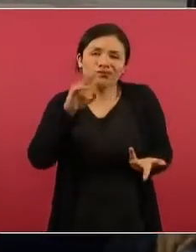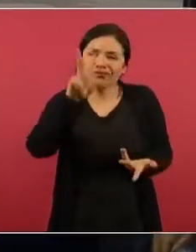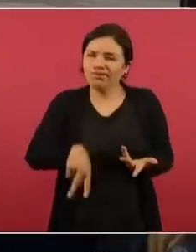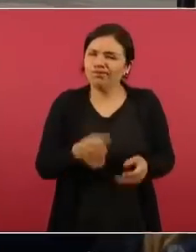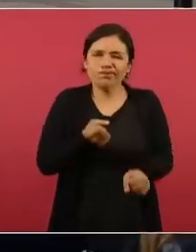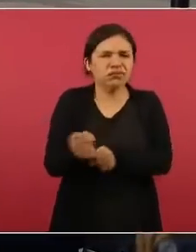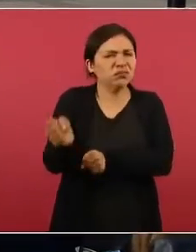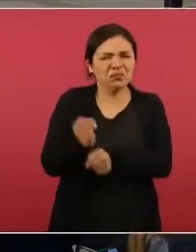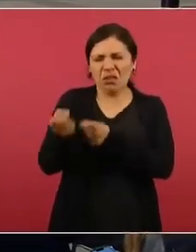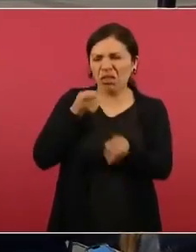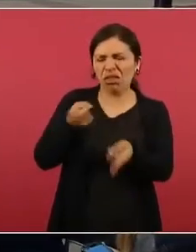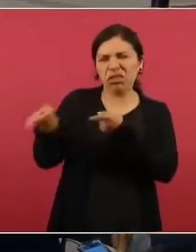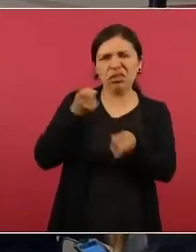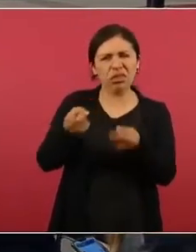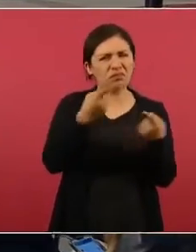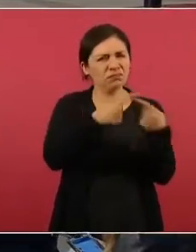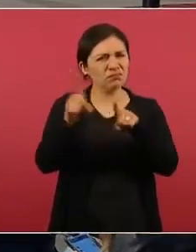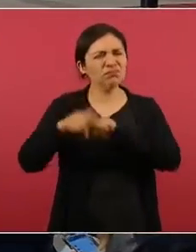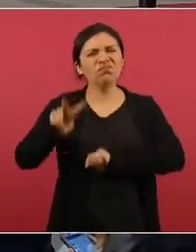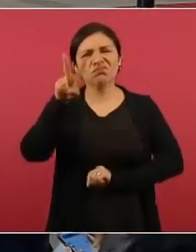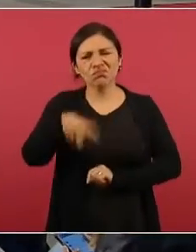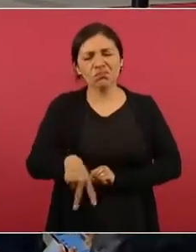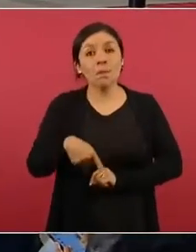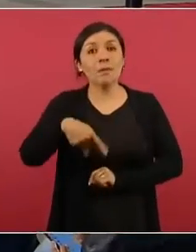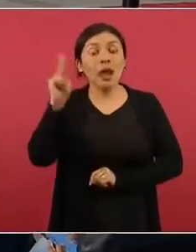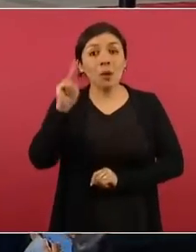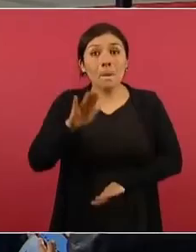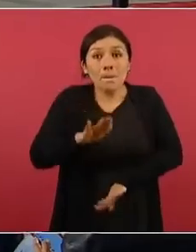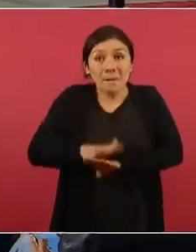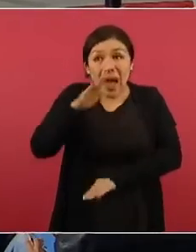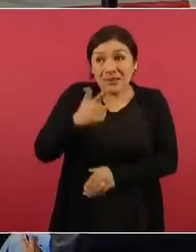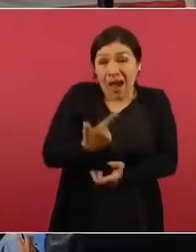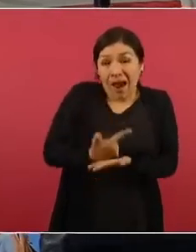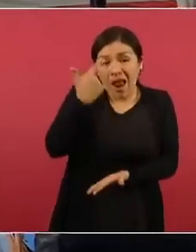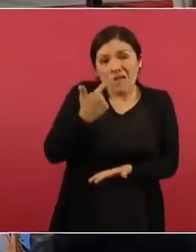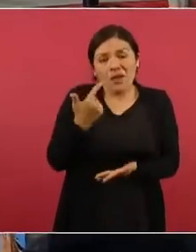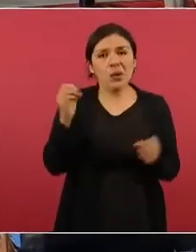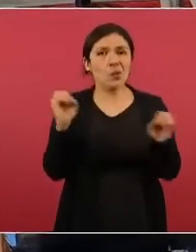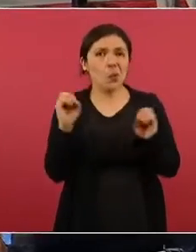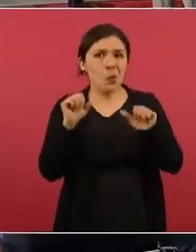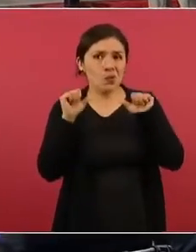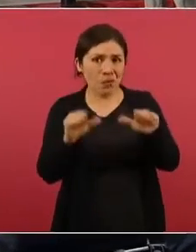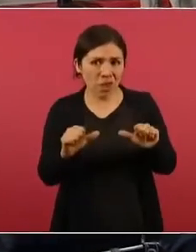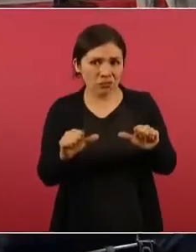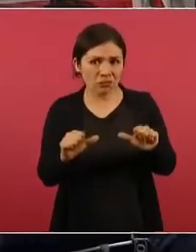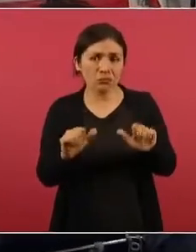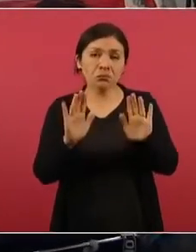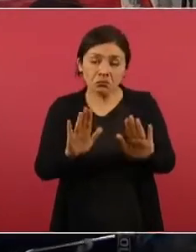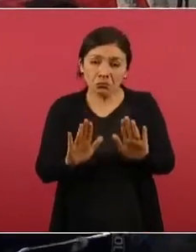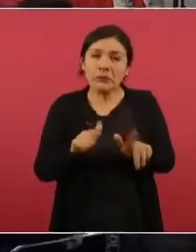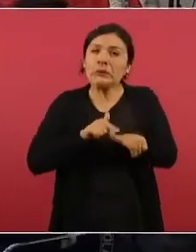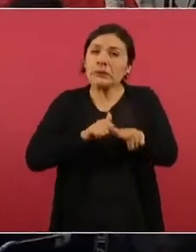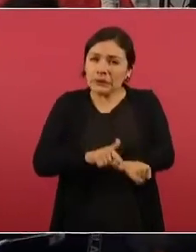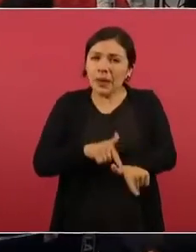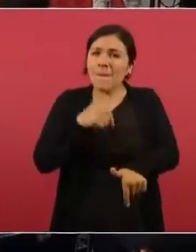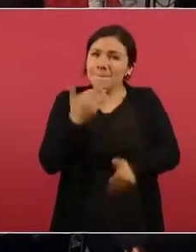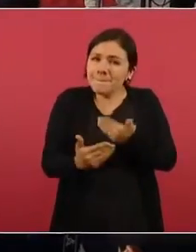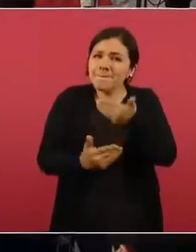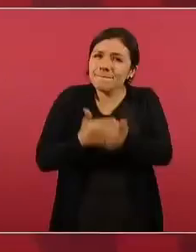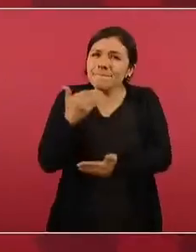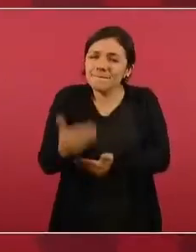maltratados, insultados, pero no pasó a más. Y se va avanzando,